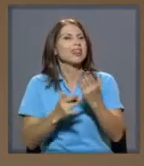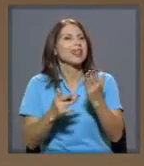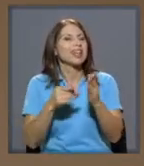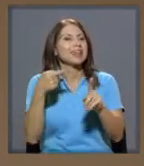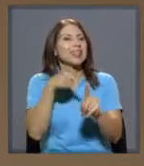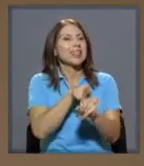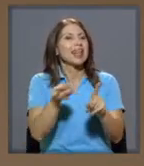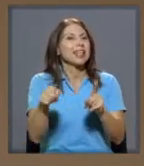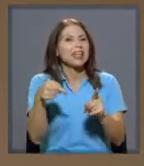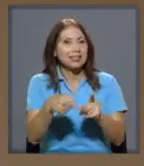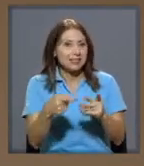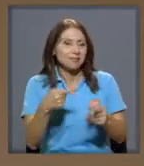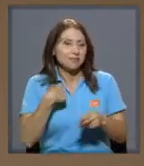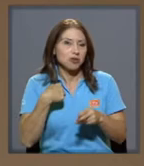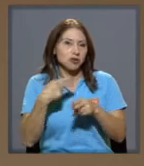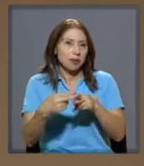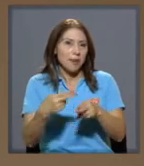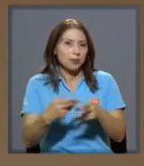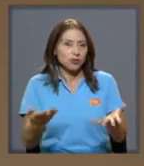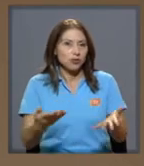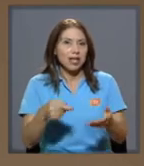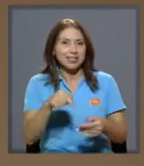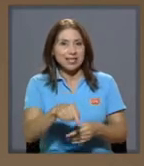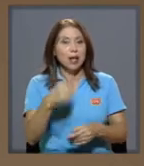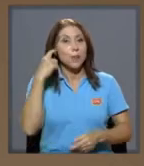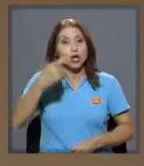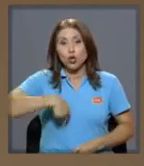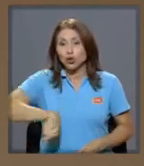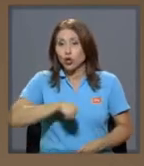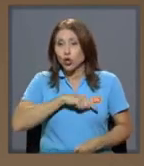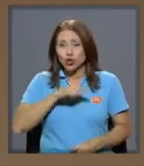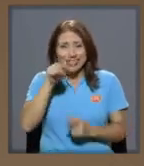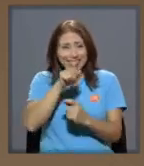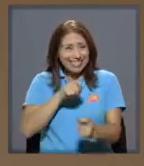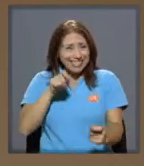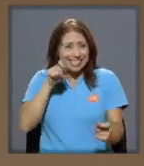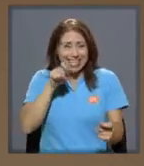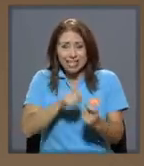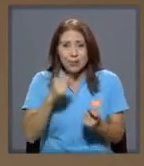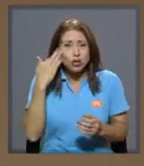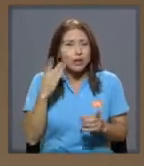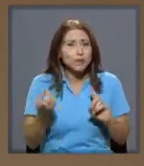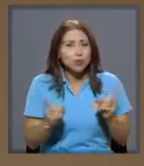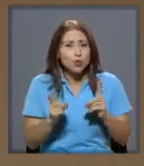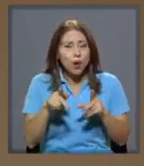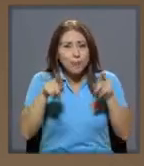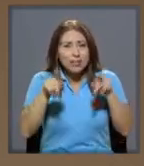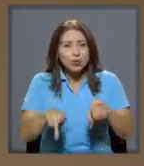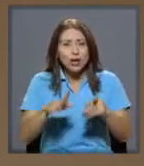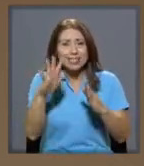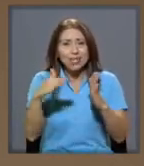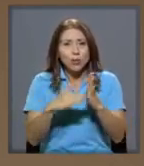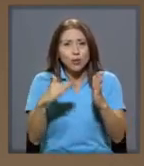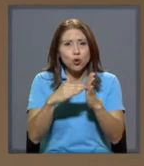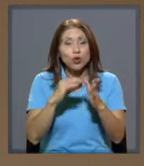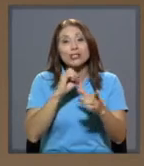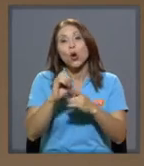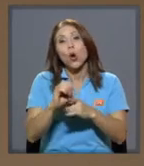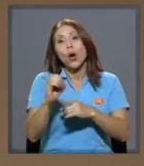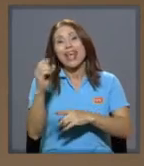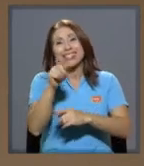demografía, porque no podemos saber exactamente cuál es la persona 5 millones o exactamente en qué fecha. Lo que hacemos